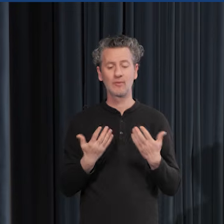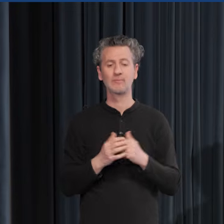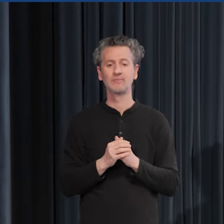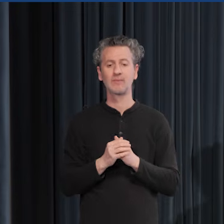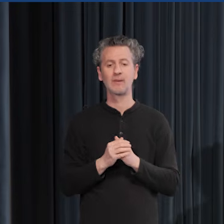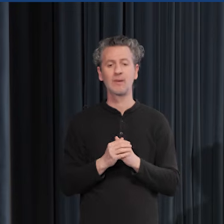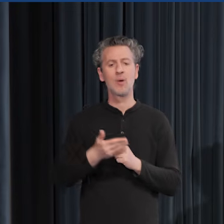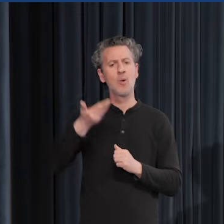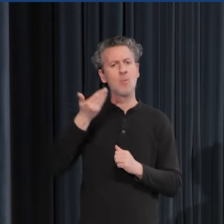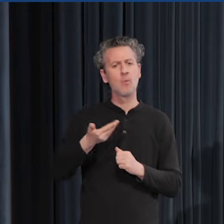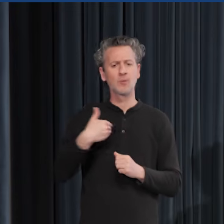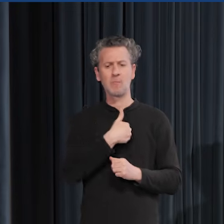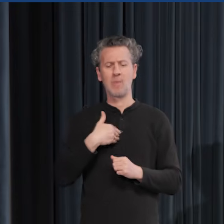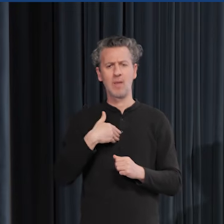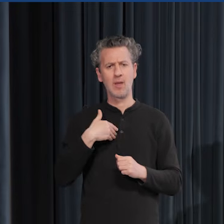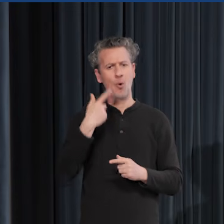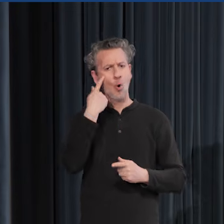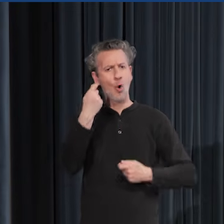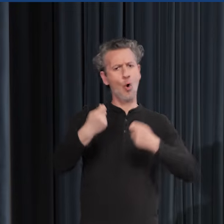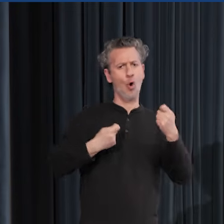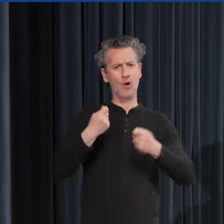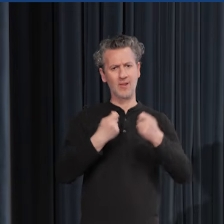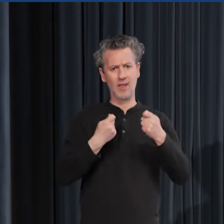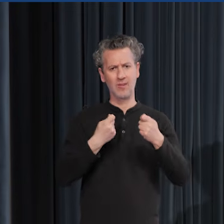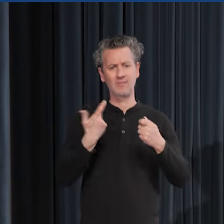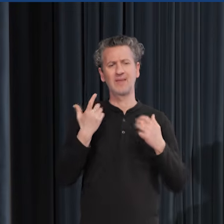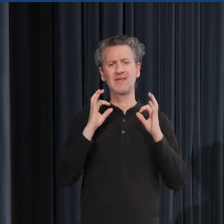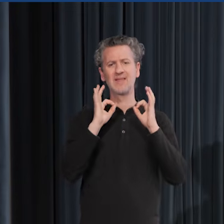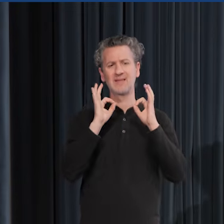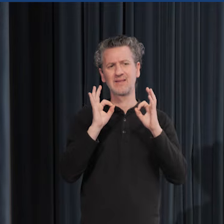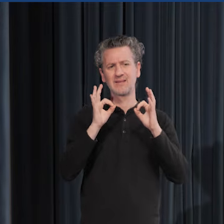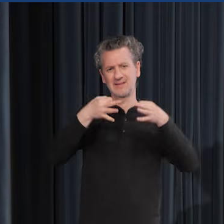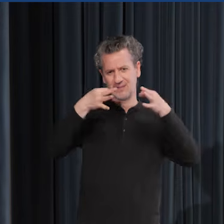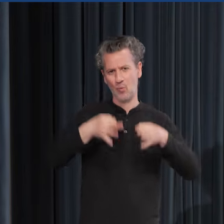papel tan relevante que tienen los coordinadores de seguridad y salud en el trabajo.